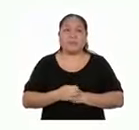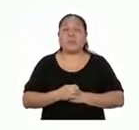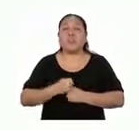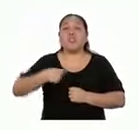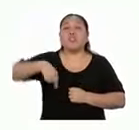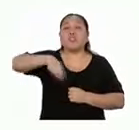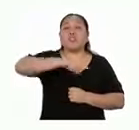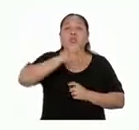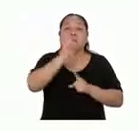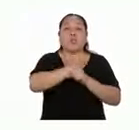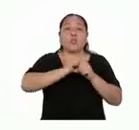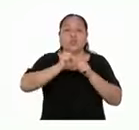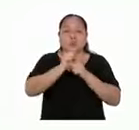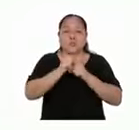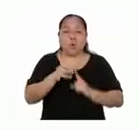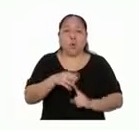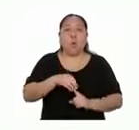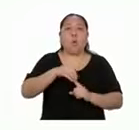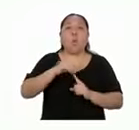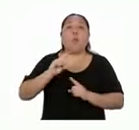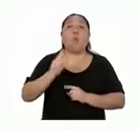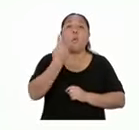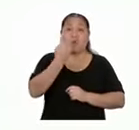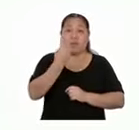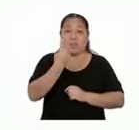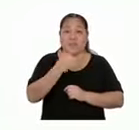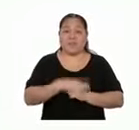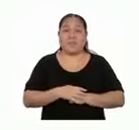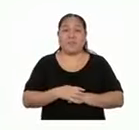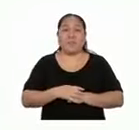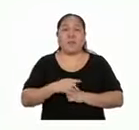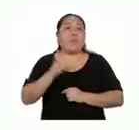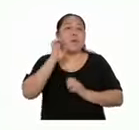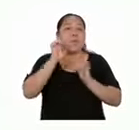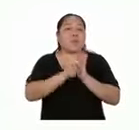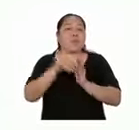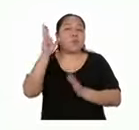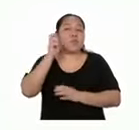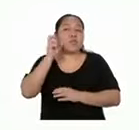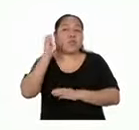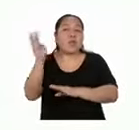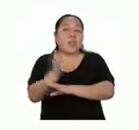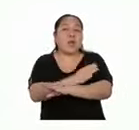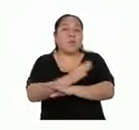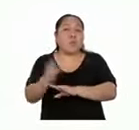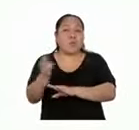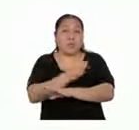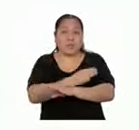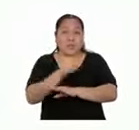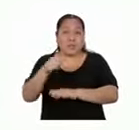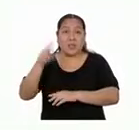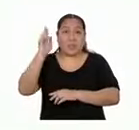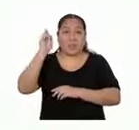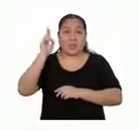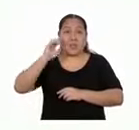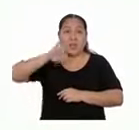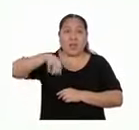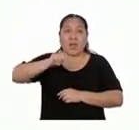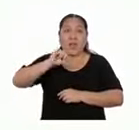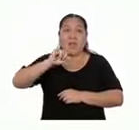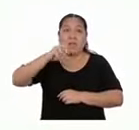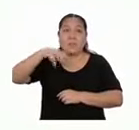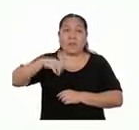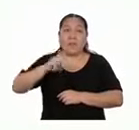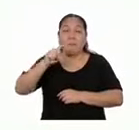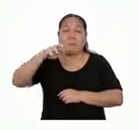una sociedad singular e inusual. Así, por ejemplo, escuchando la música de los maestros Jaime Guardia, Máximo Damián y